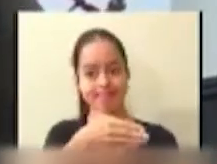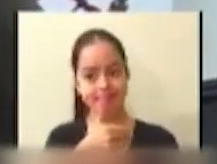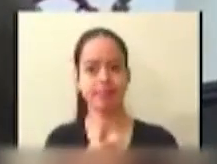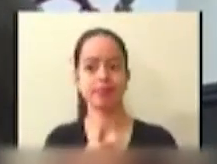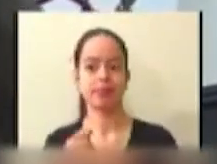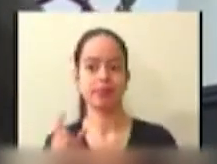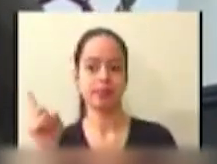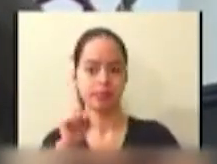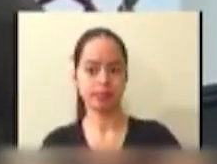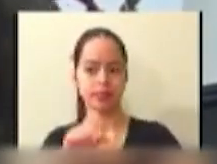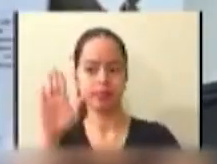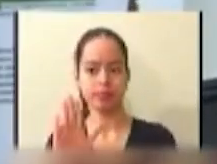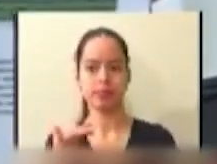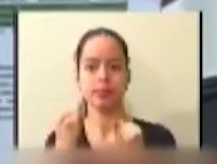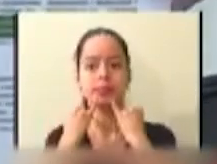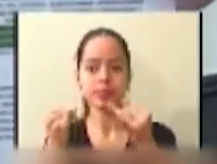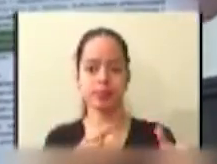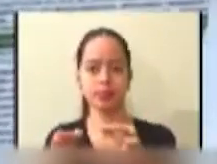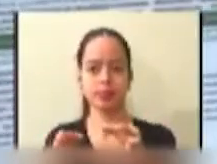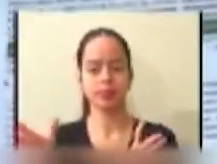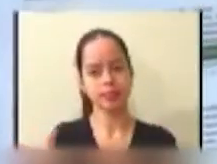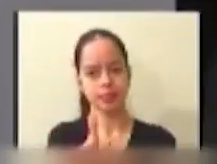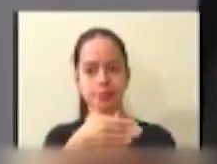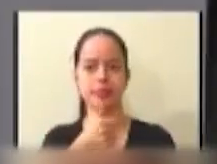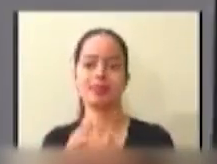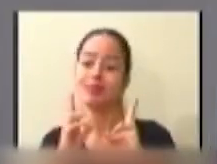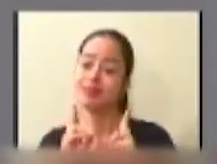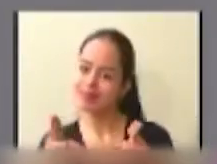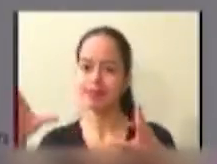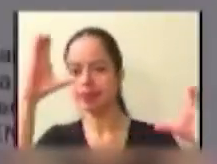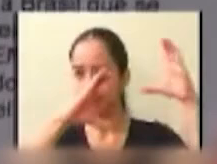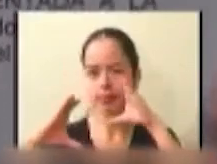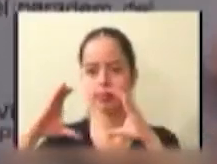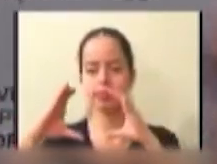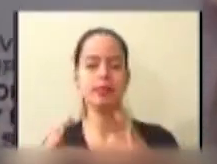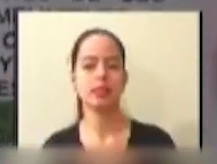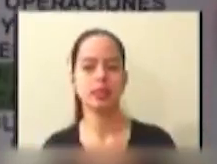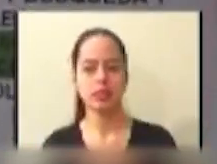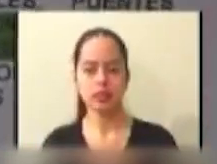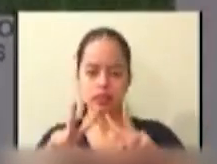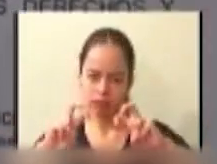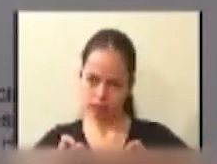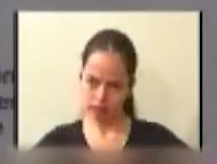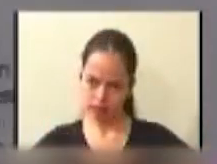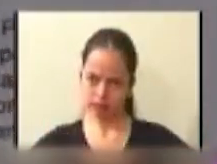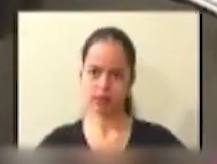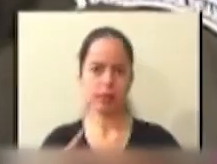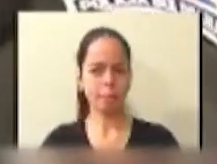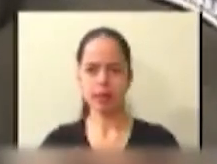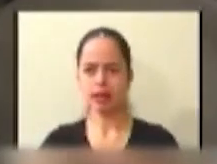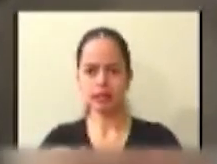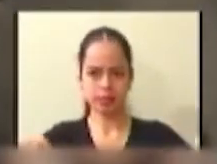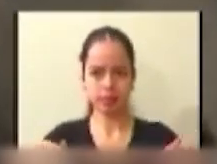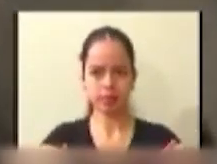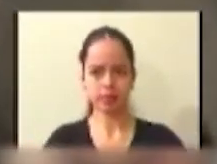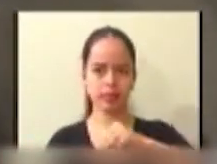y se ha intensificado a través de esta orden de operaciones los controles en puentes fronterizos, de Puente